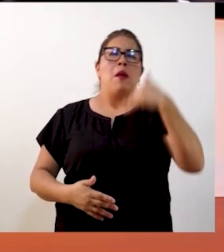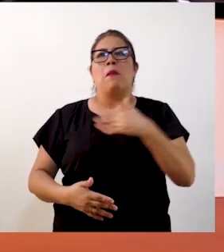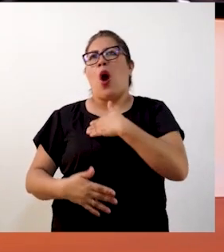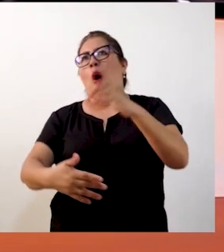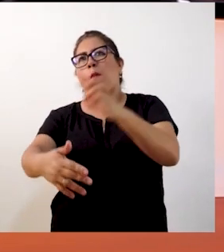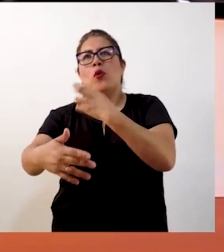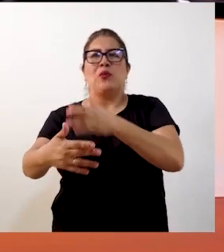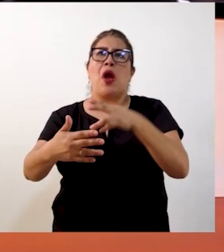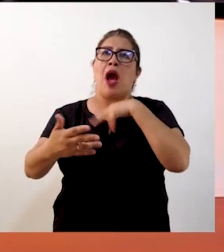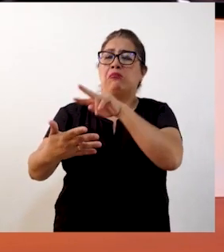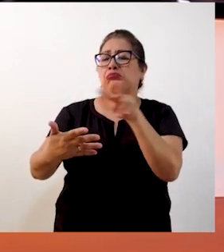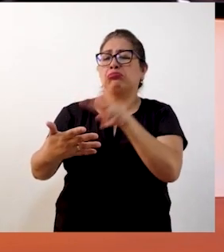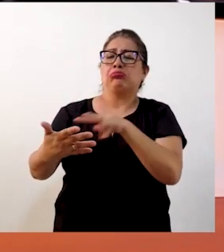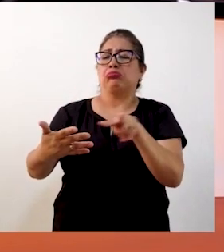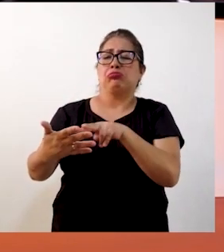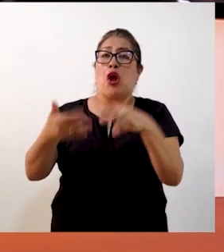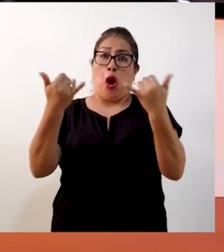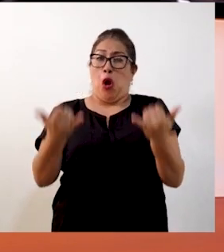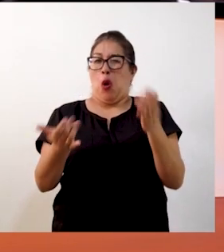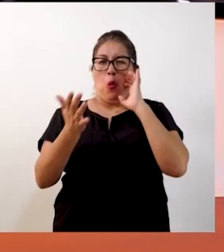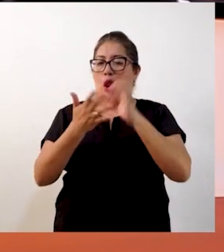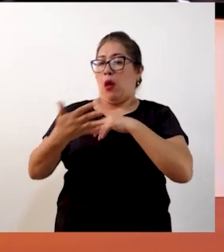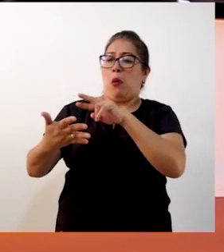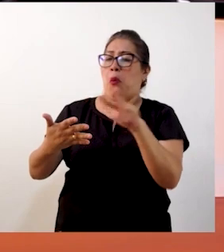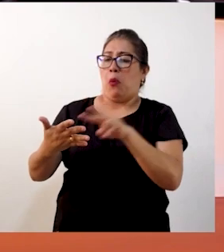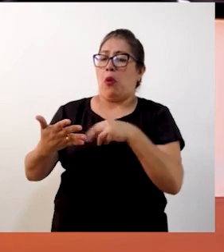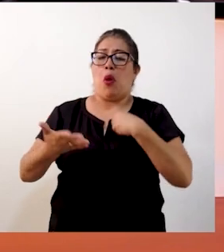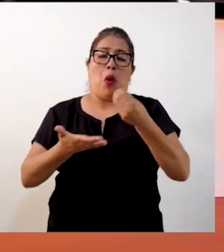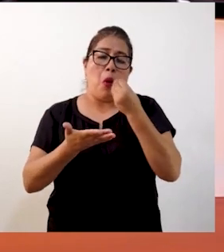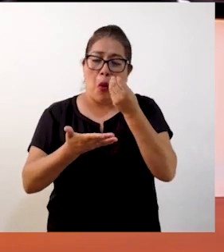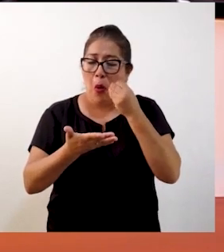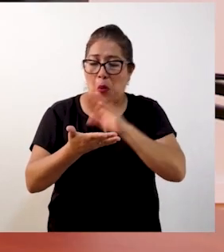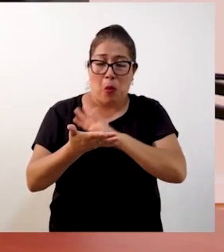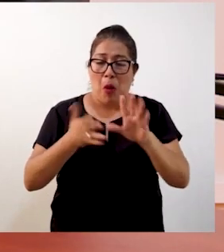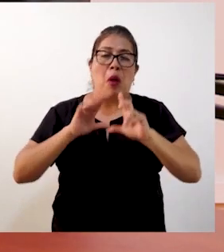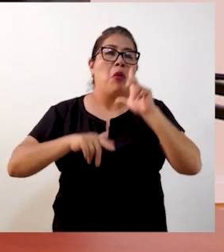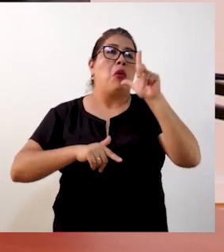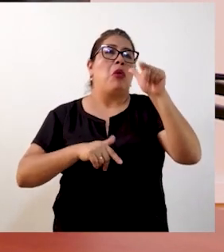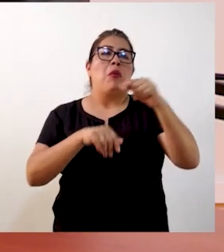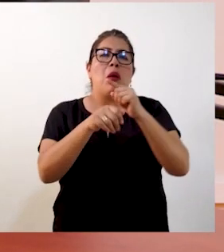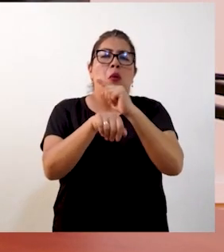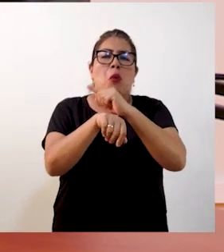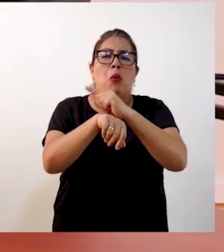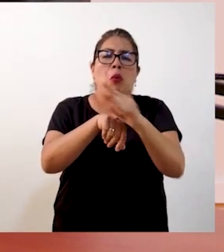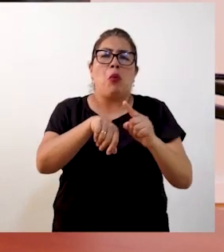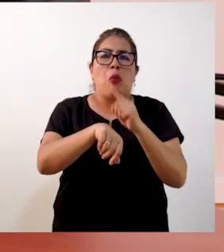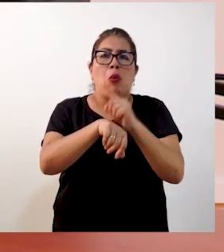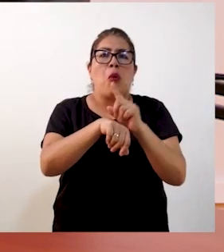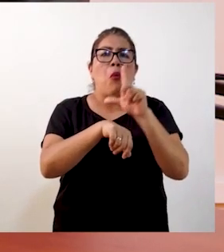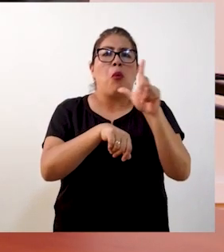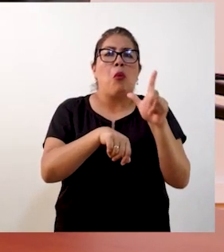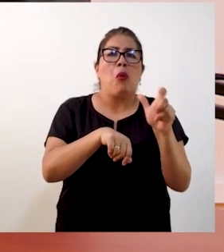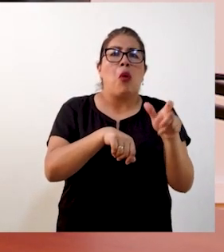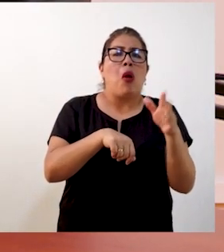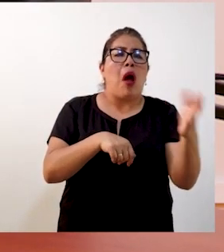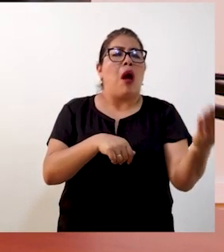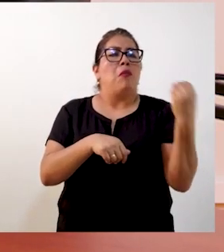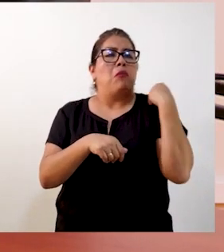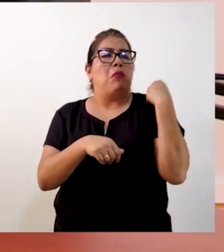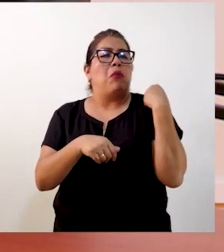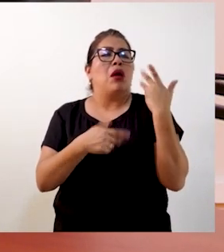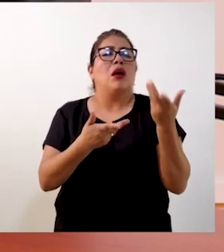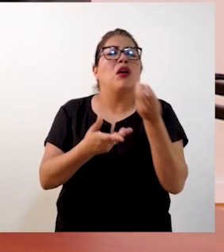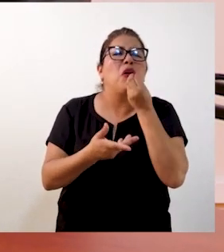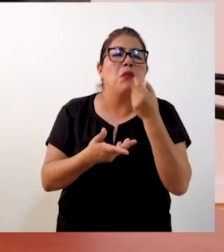alguna poesía, pero si usted le pregunta ¿qué almorzó hoy? No se acuerda. Olvidos recientes. Claro. Después de los